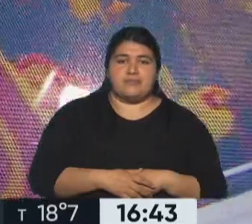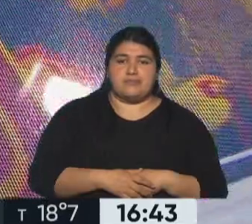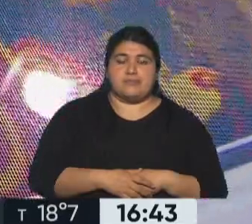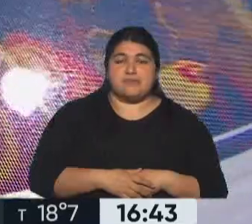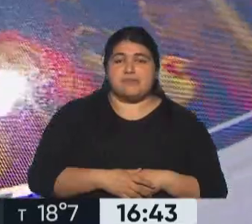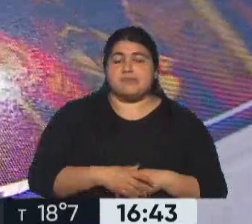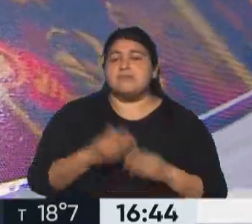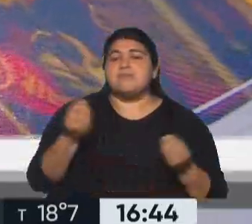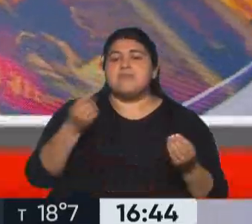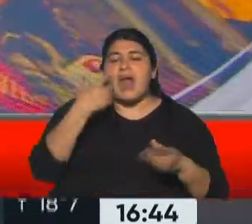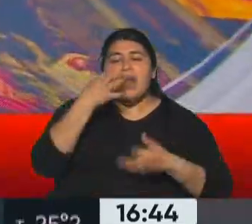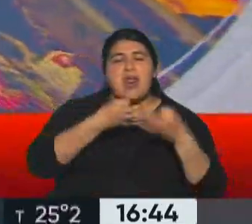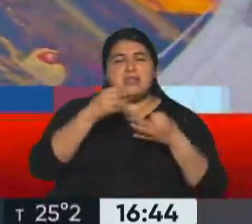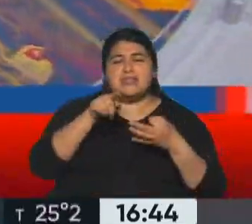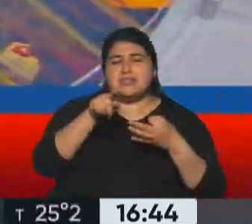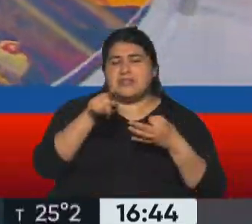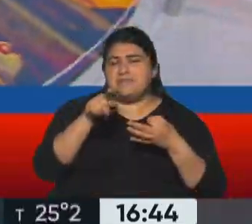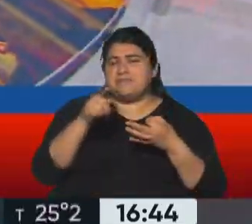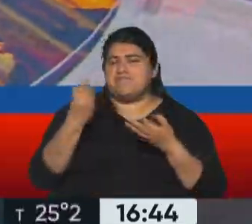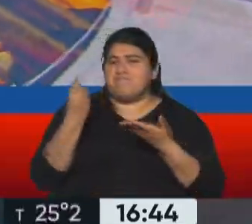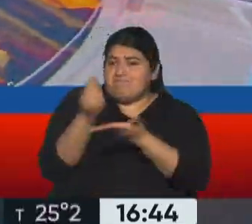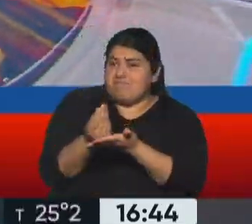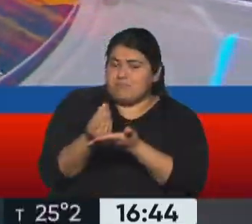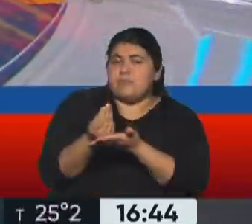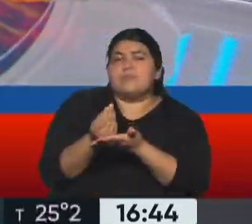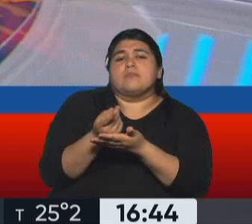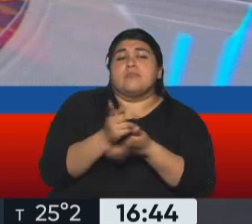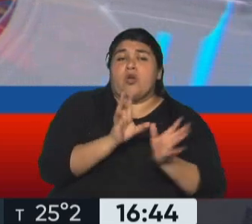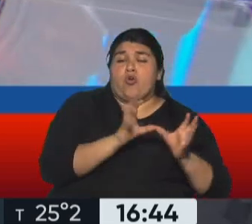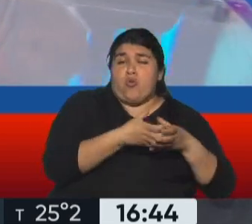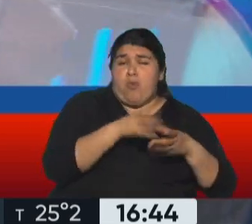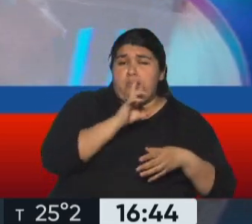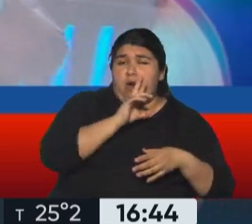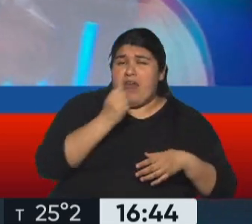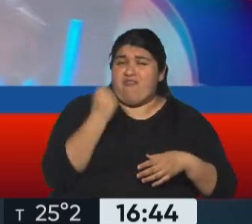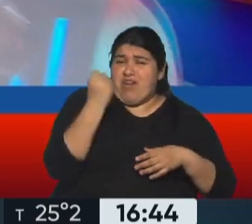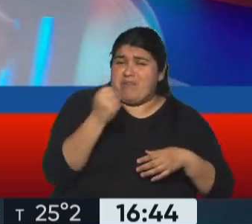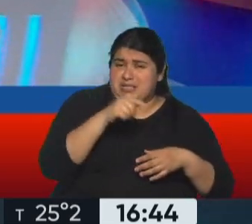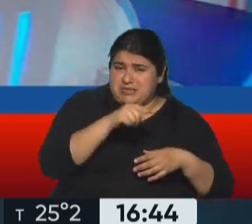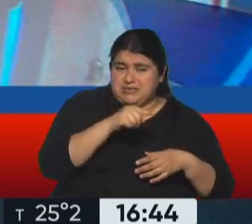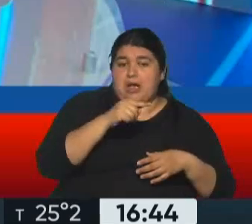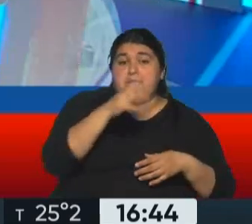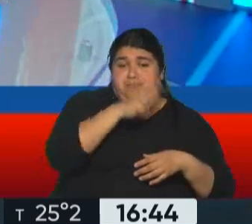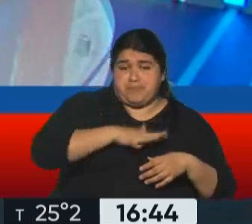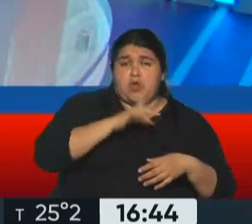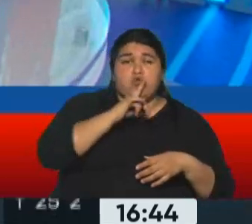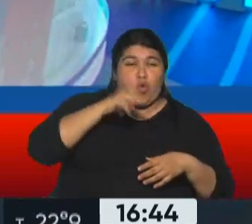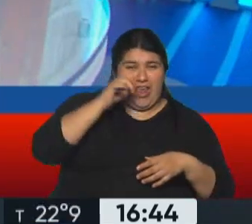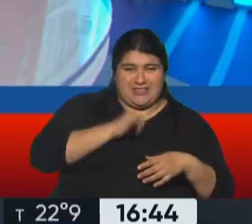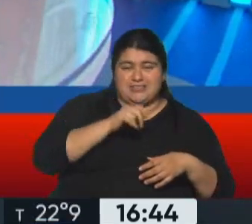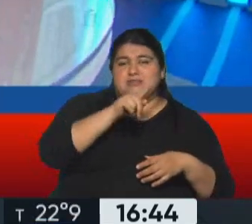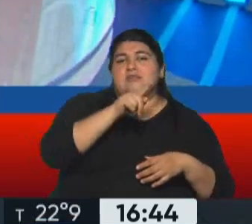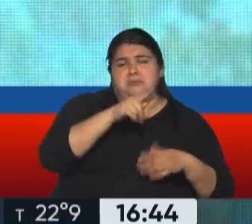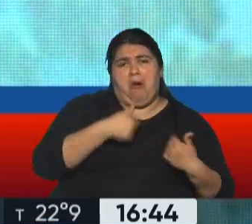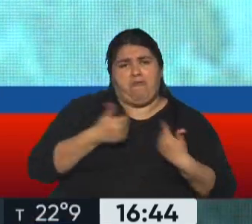¿Y cómo evalúan esta designación varios de los colectivos de mujeres feministas en Túnez? Bueno, es positivo, realmente